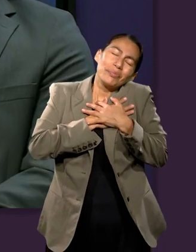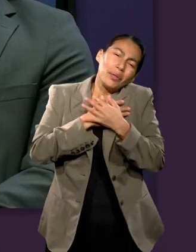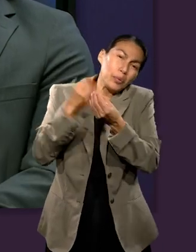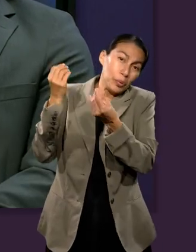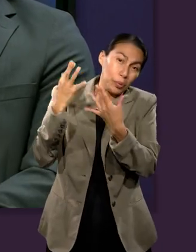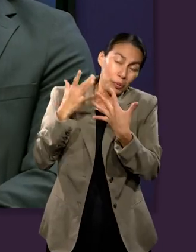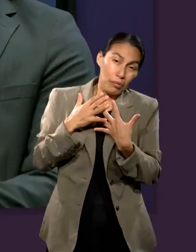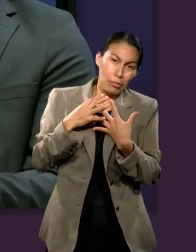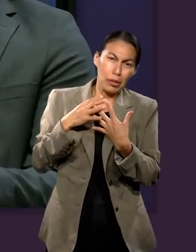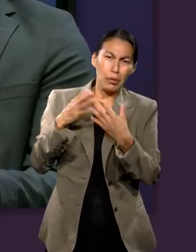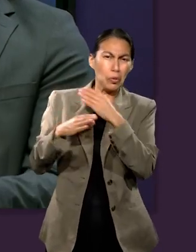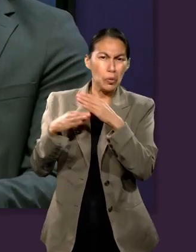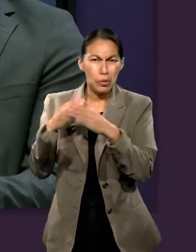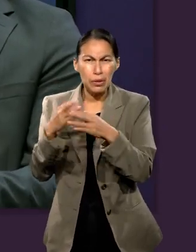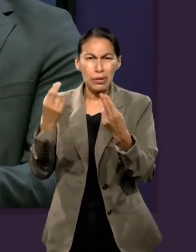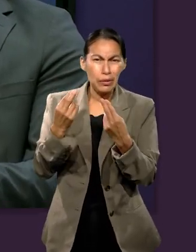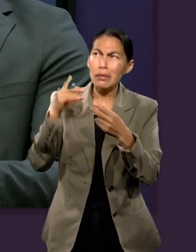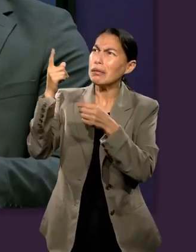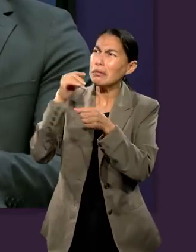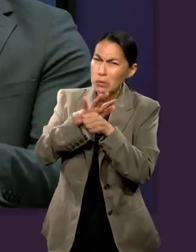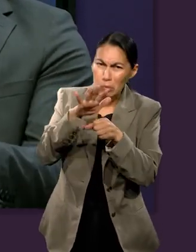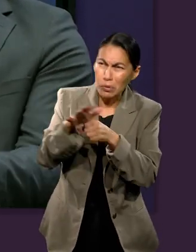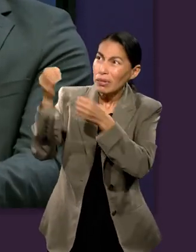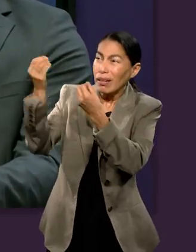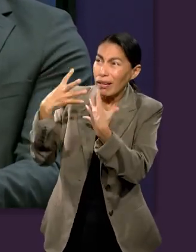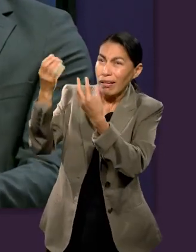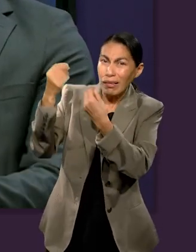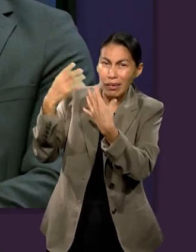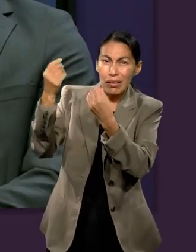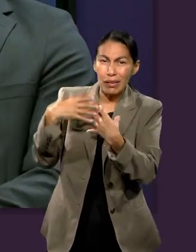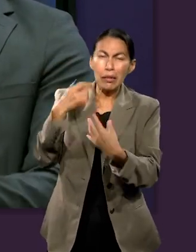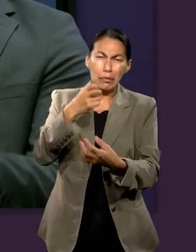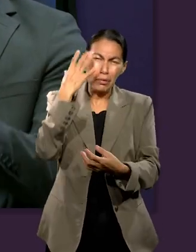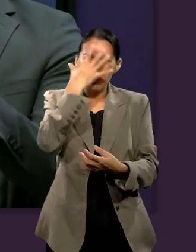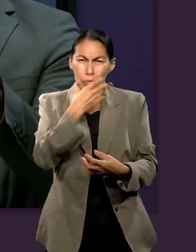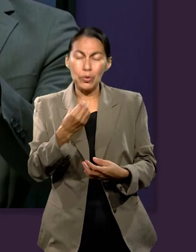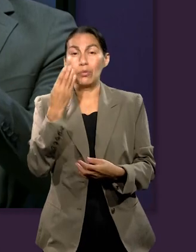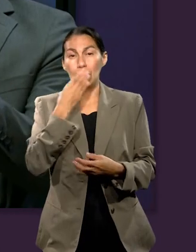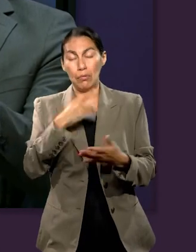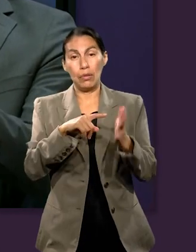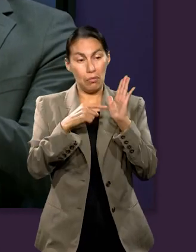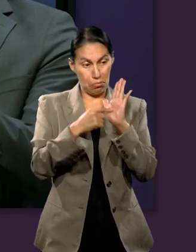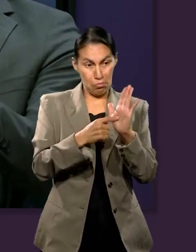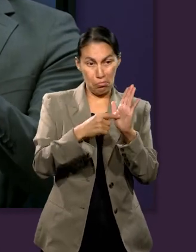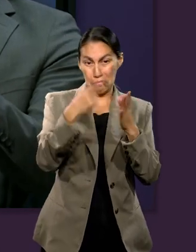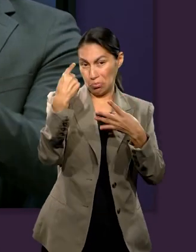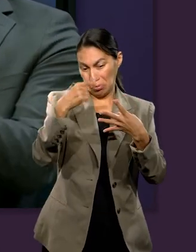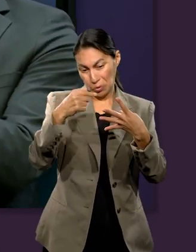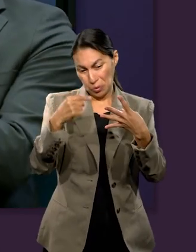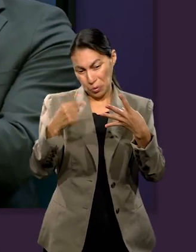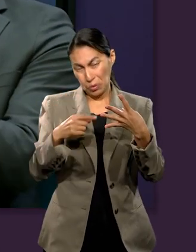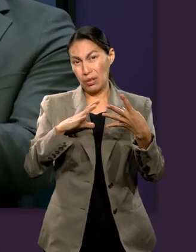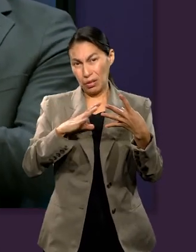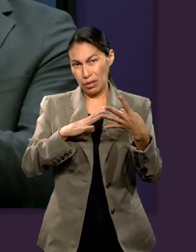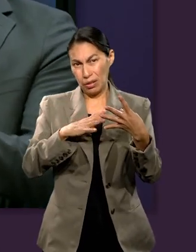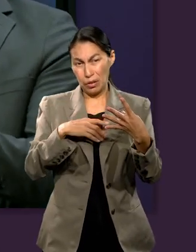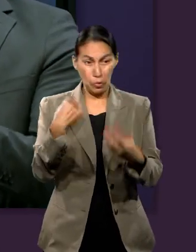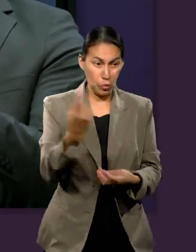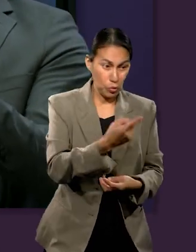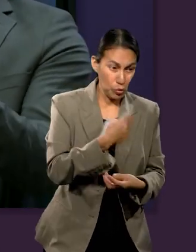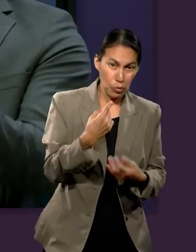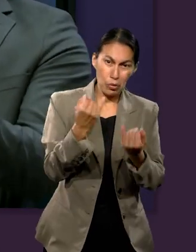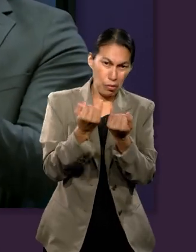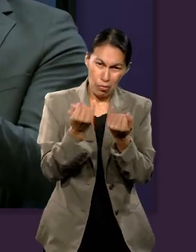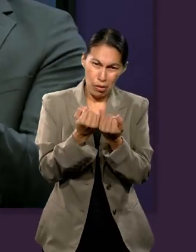este si vemos es la Providencia de Dios todas son esas cualidades que Dios ha dado y que lo vemos en su palabra